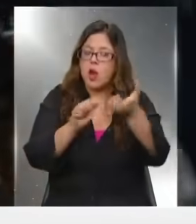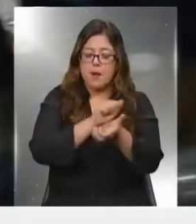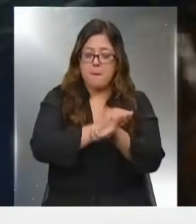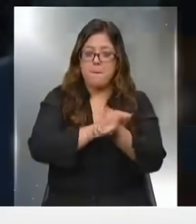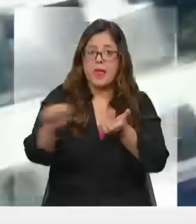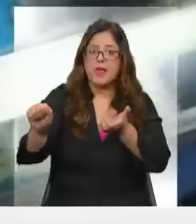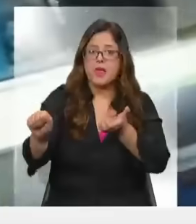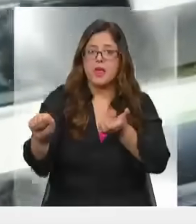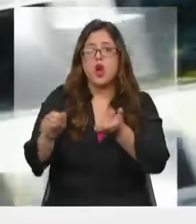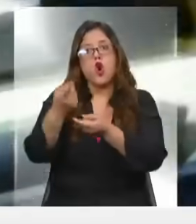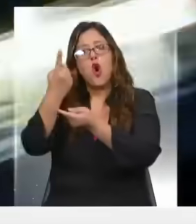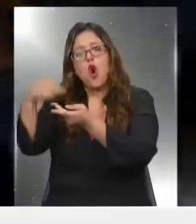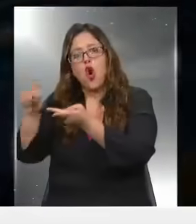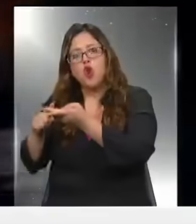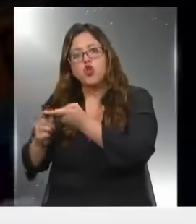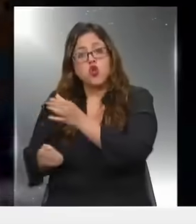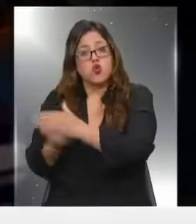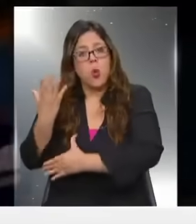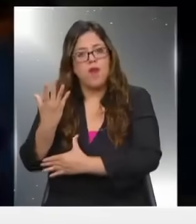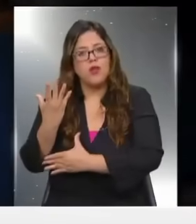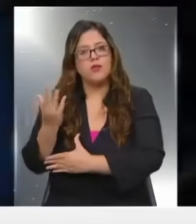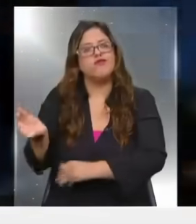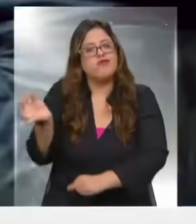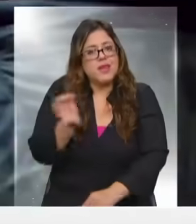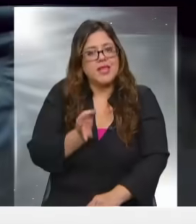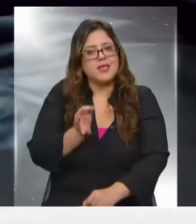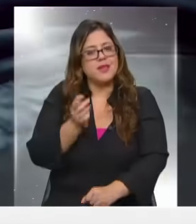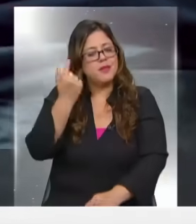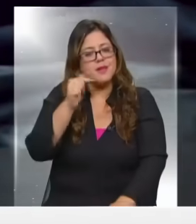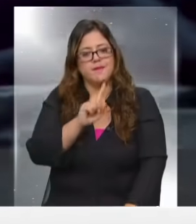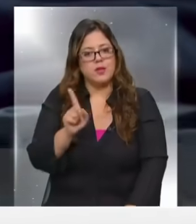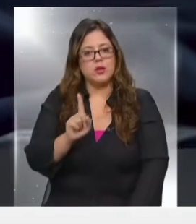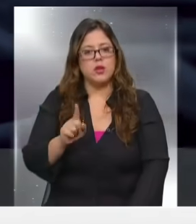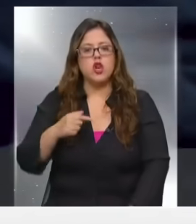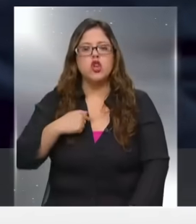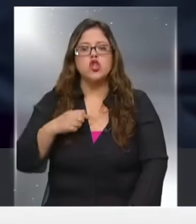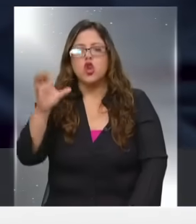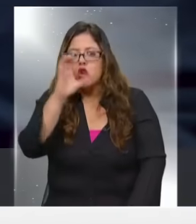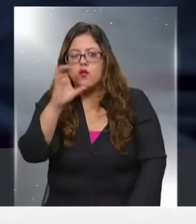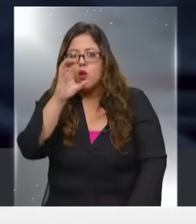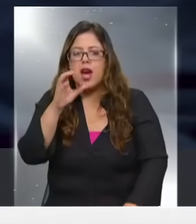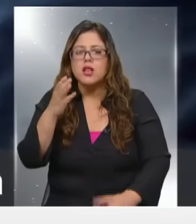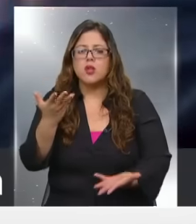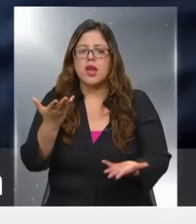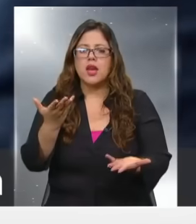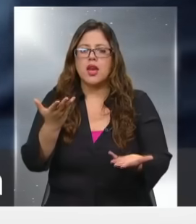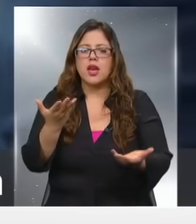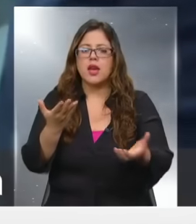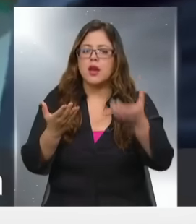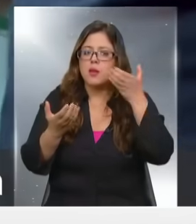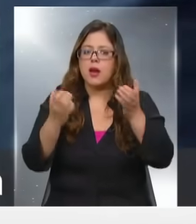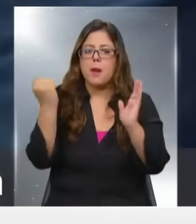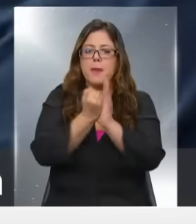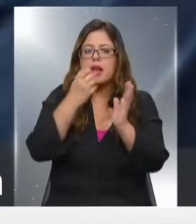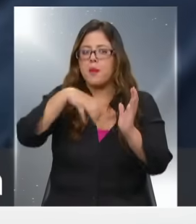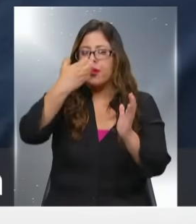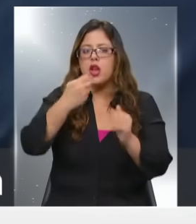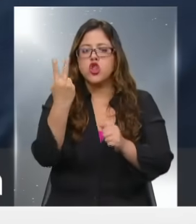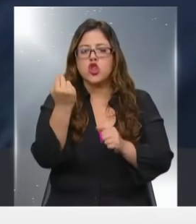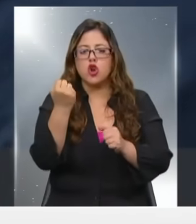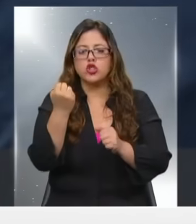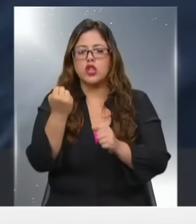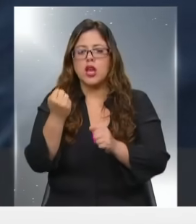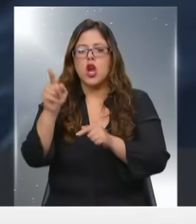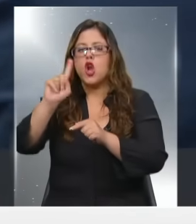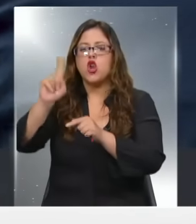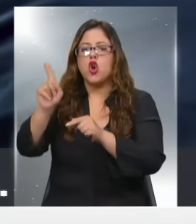aunque están lejos de serlo. Estoy buscando un iPhone 12. Quiero comprar. No, aquí te van a vender. Si el que